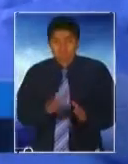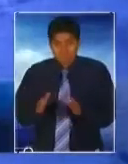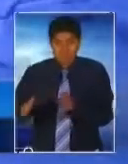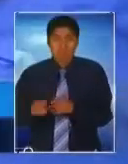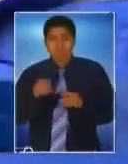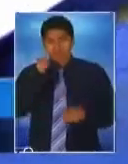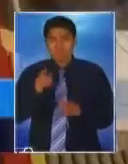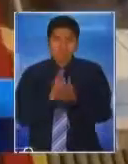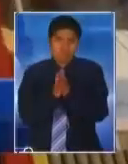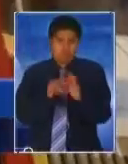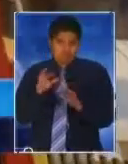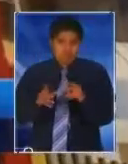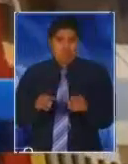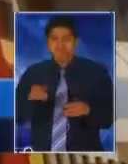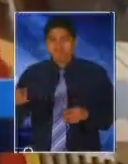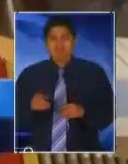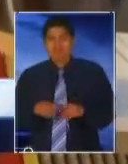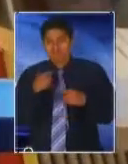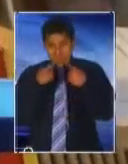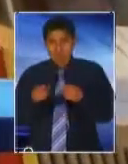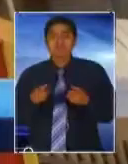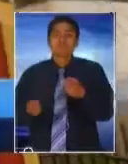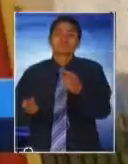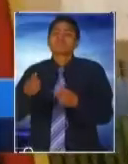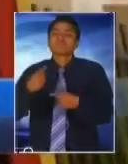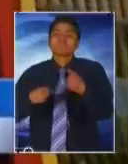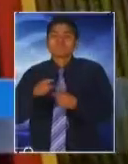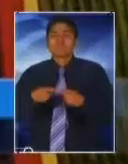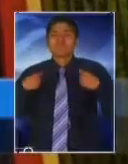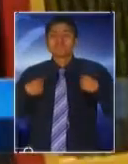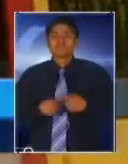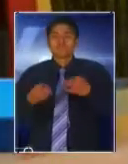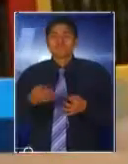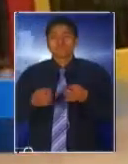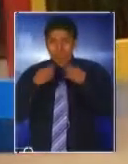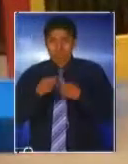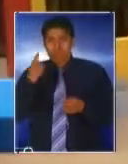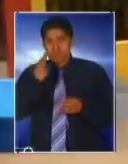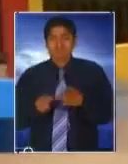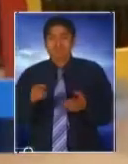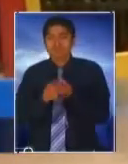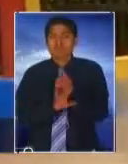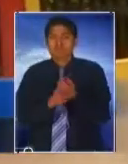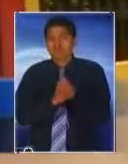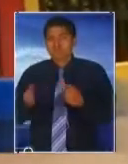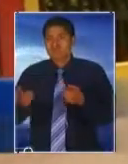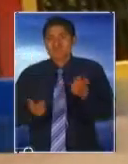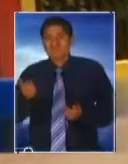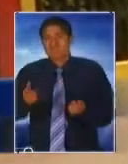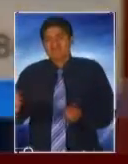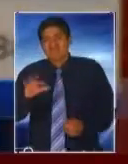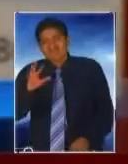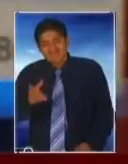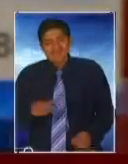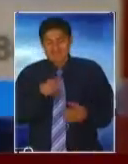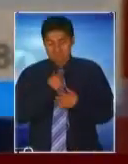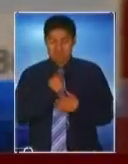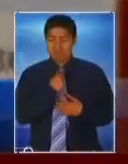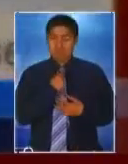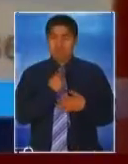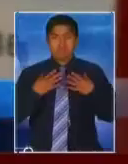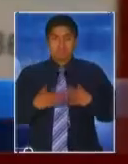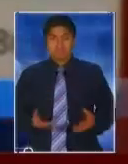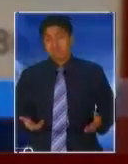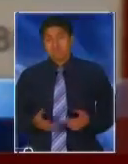procesos por corrupción invoqué en la participación de abogados públicos para defender a ciertos ladrones de cuello